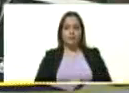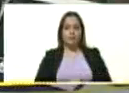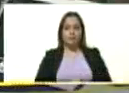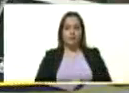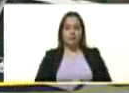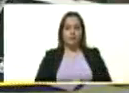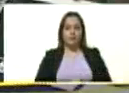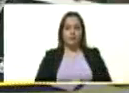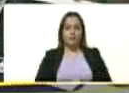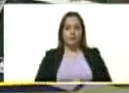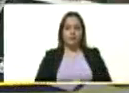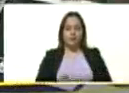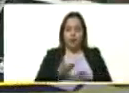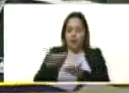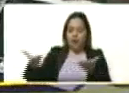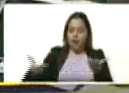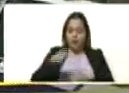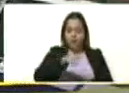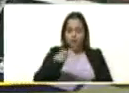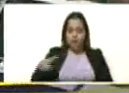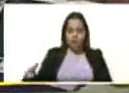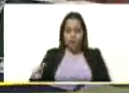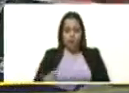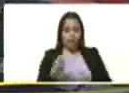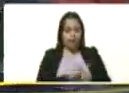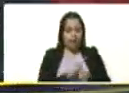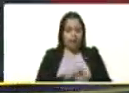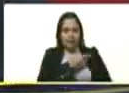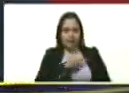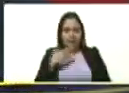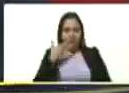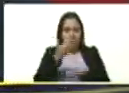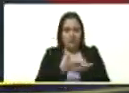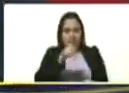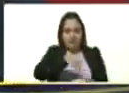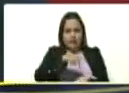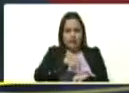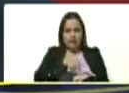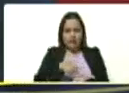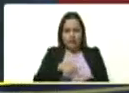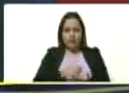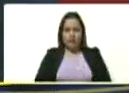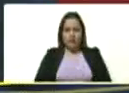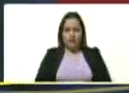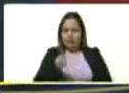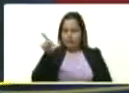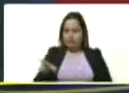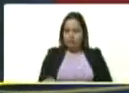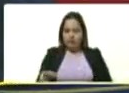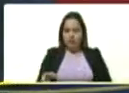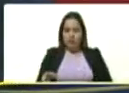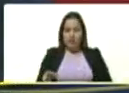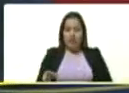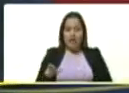Compañeras y compañeros, queremos agradecer la intervención del compañero Miguel Díaz-Canel